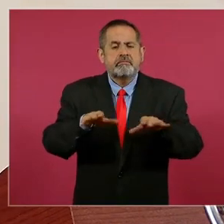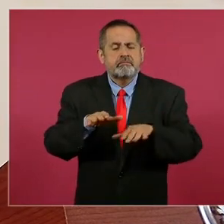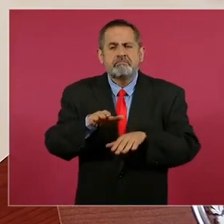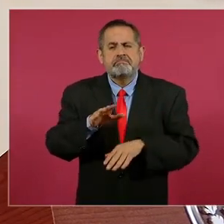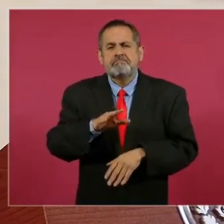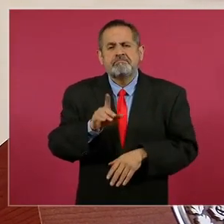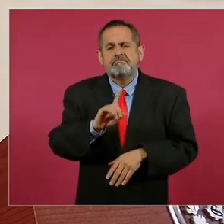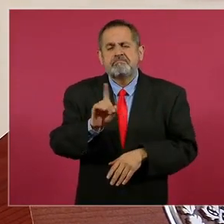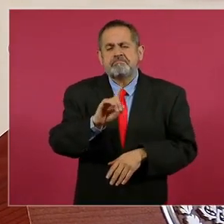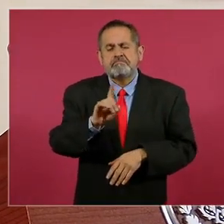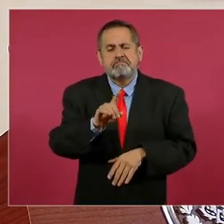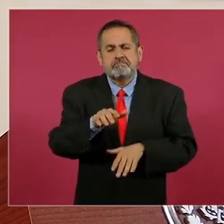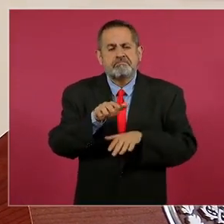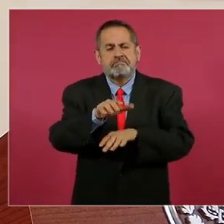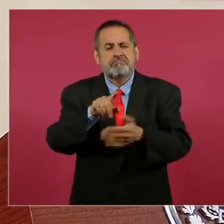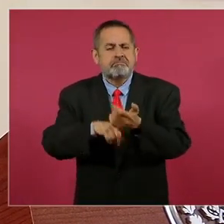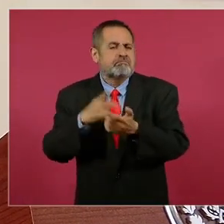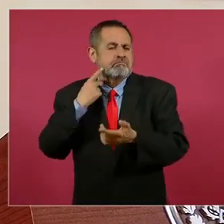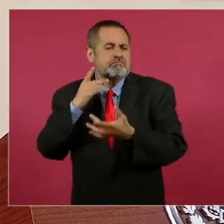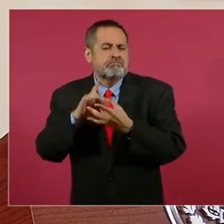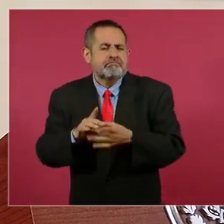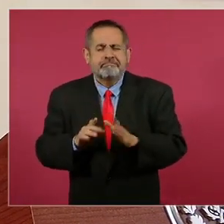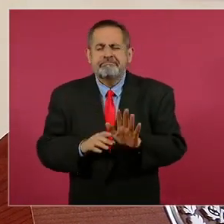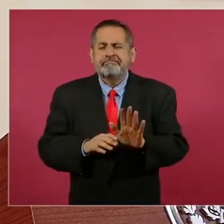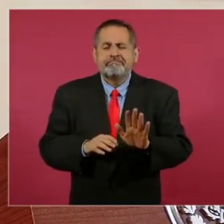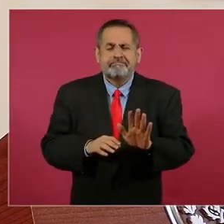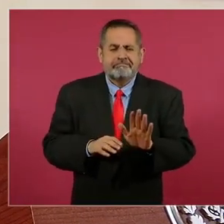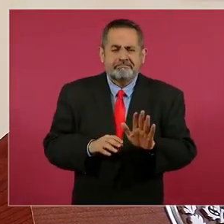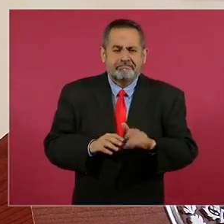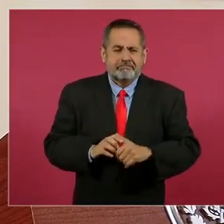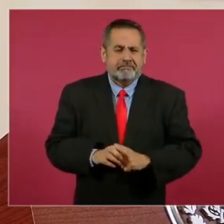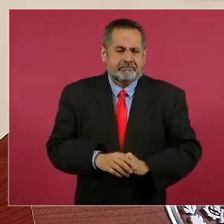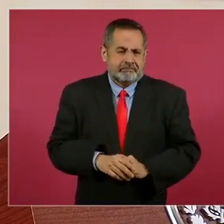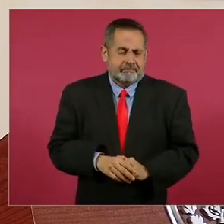sobre la política